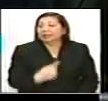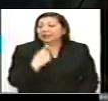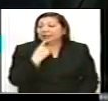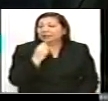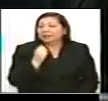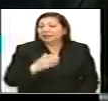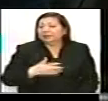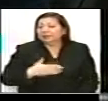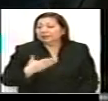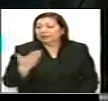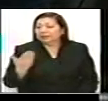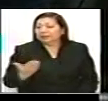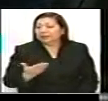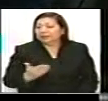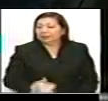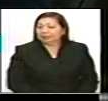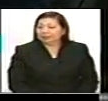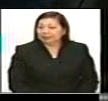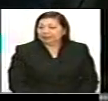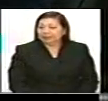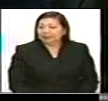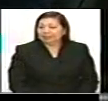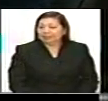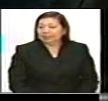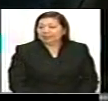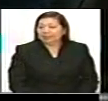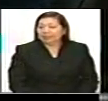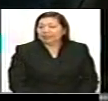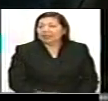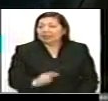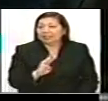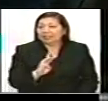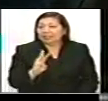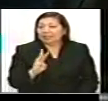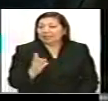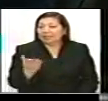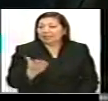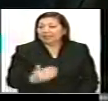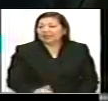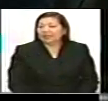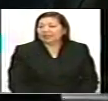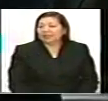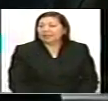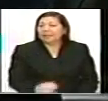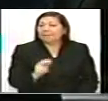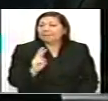deberíamos entrar vía la web, la pantalla, y ver